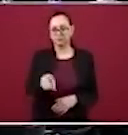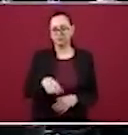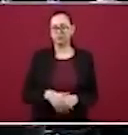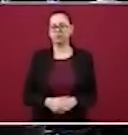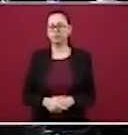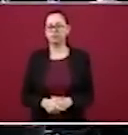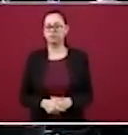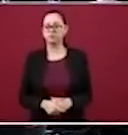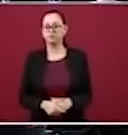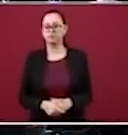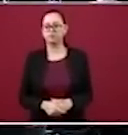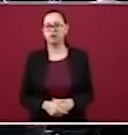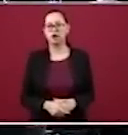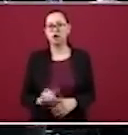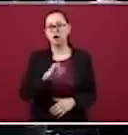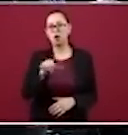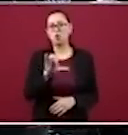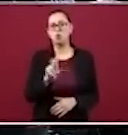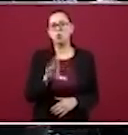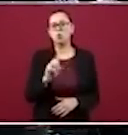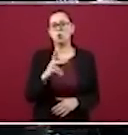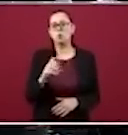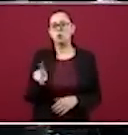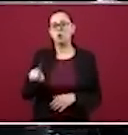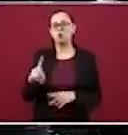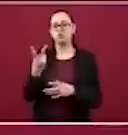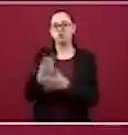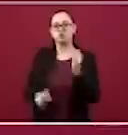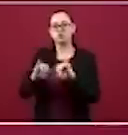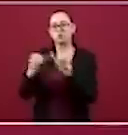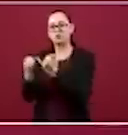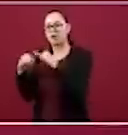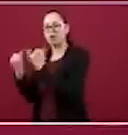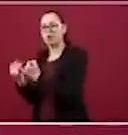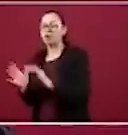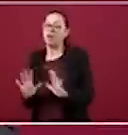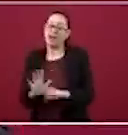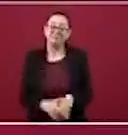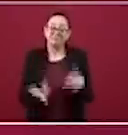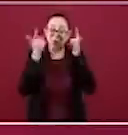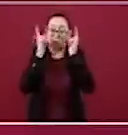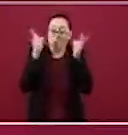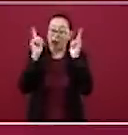La junta de juntas que hubo ayer. Ojalá y se apruebe lo de la Guardia